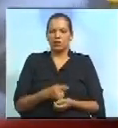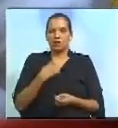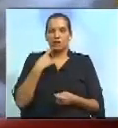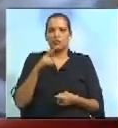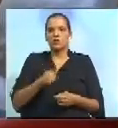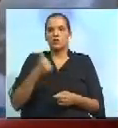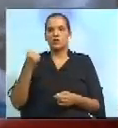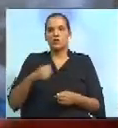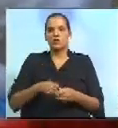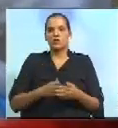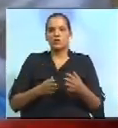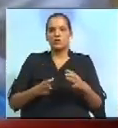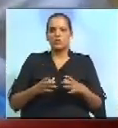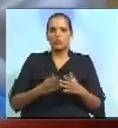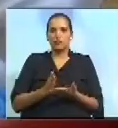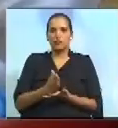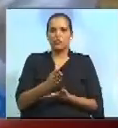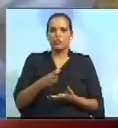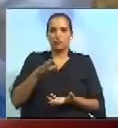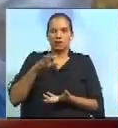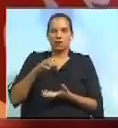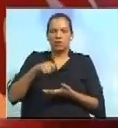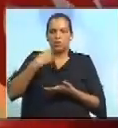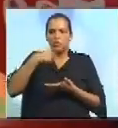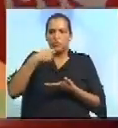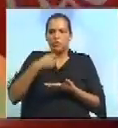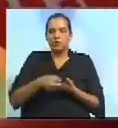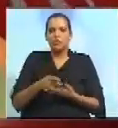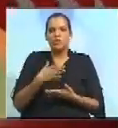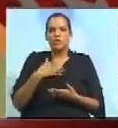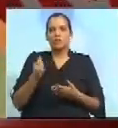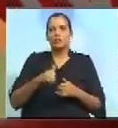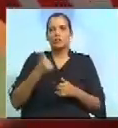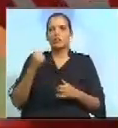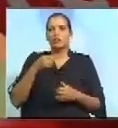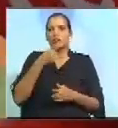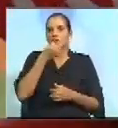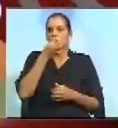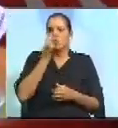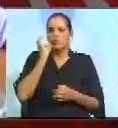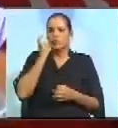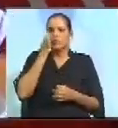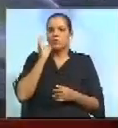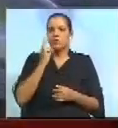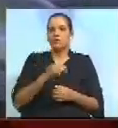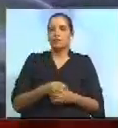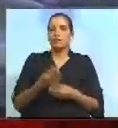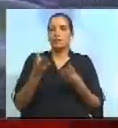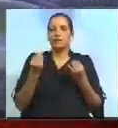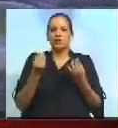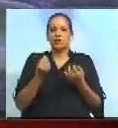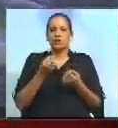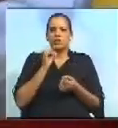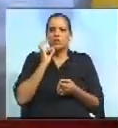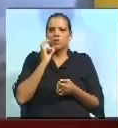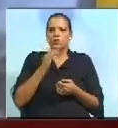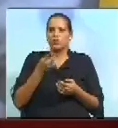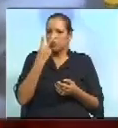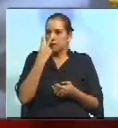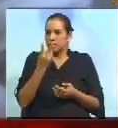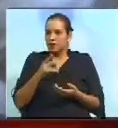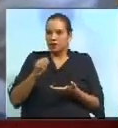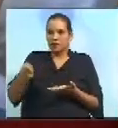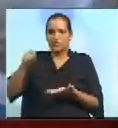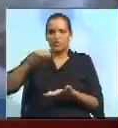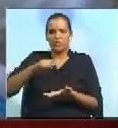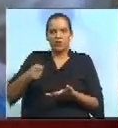Por supuesto, el encebollado es otro de estos platos que plasma en nuestros paladares un sinnúmero de sensaciones al momento mismo en